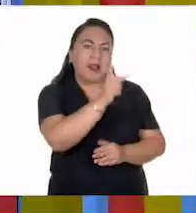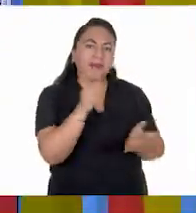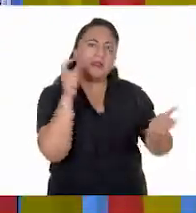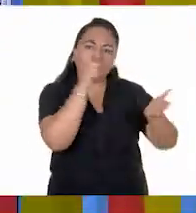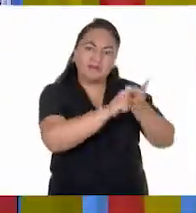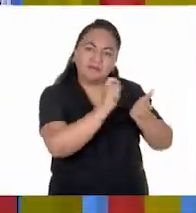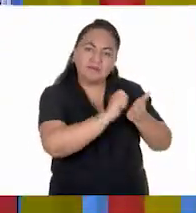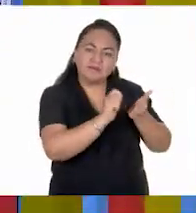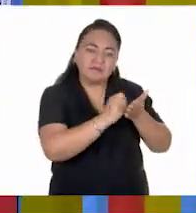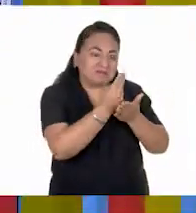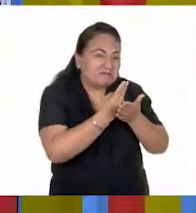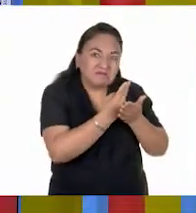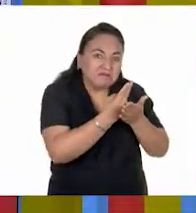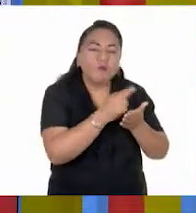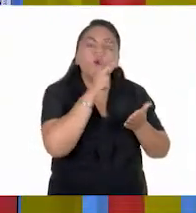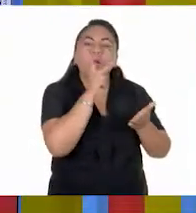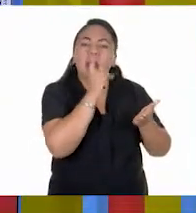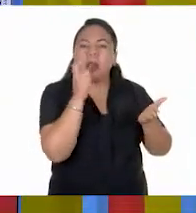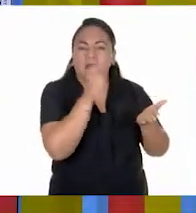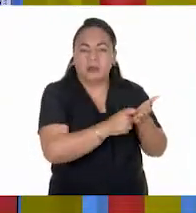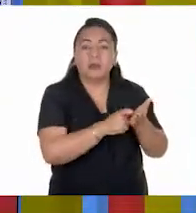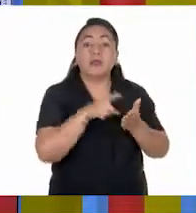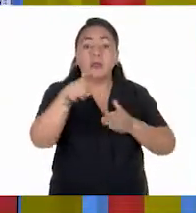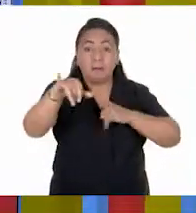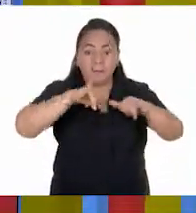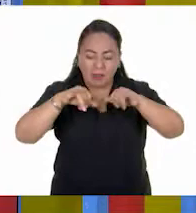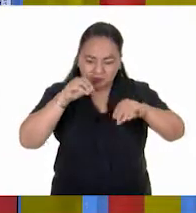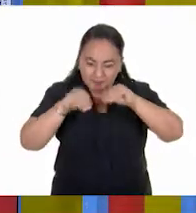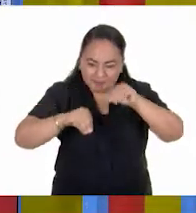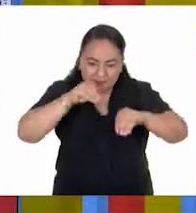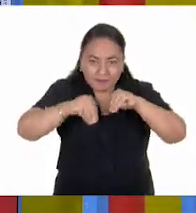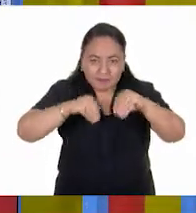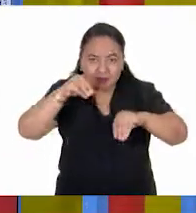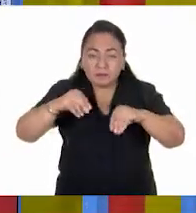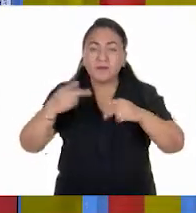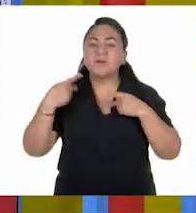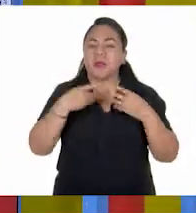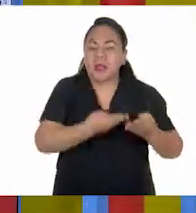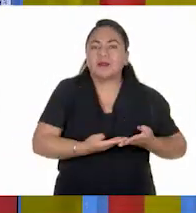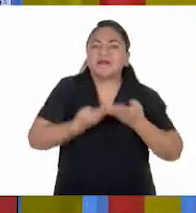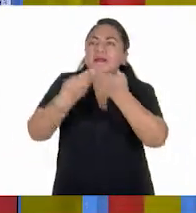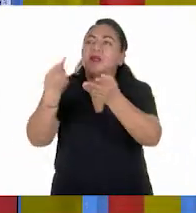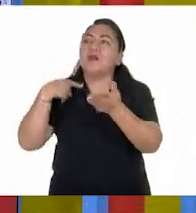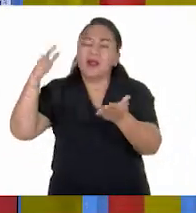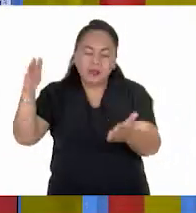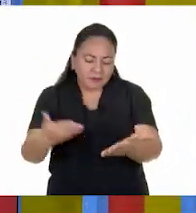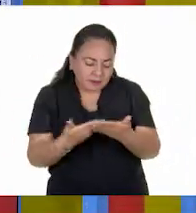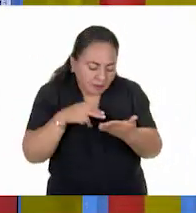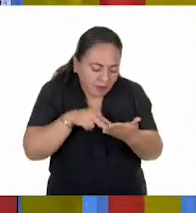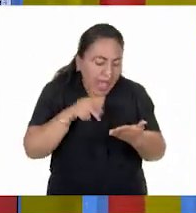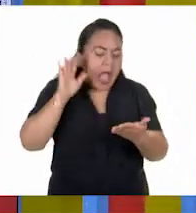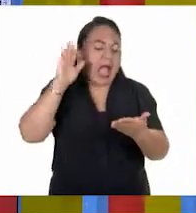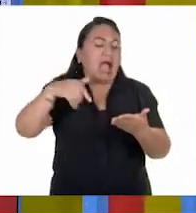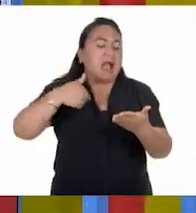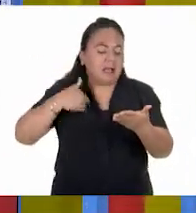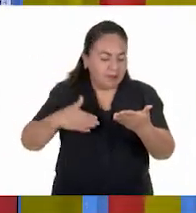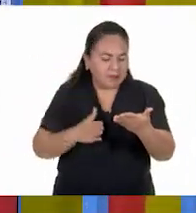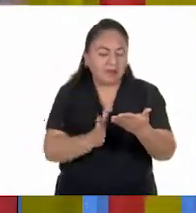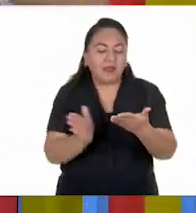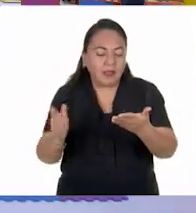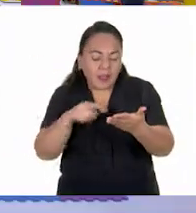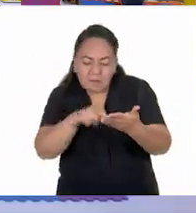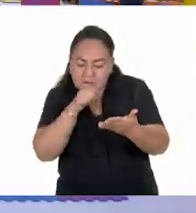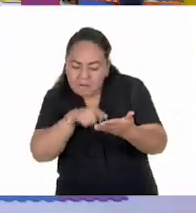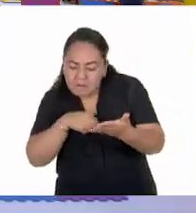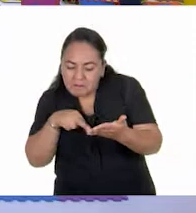De esa manera, cuando tú hagas un croquis, todas las personas que lo vean se van a poder ubicar. Por ejemplo, Pili,